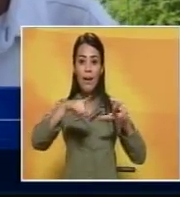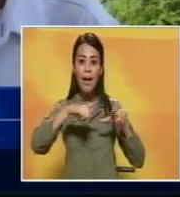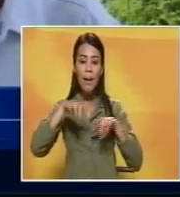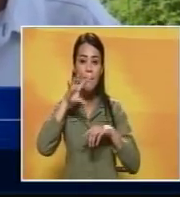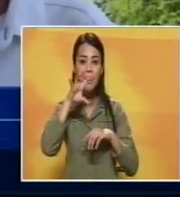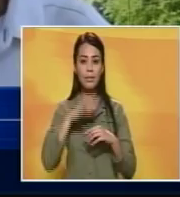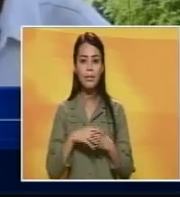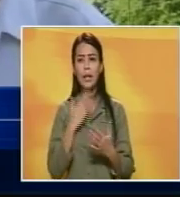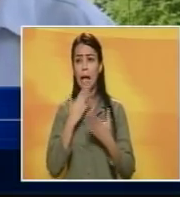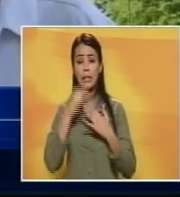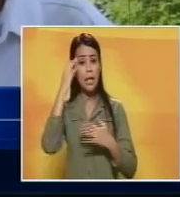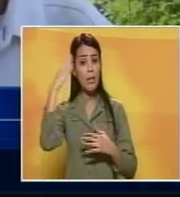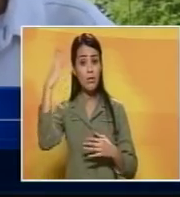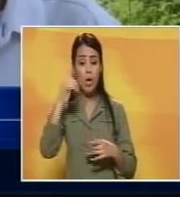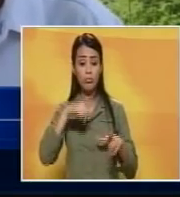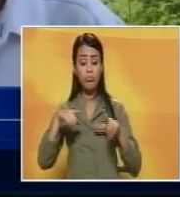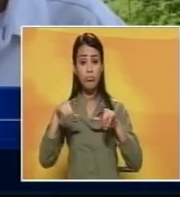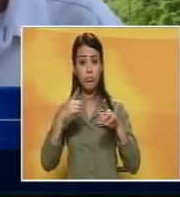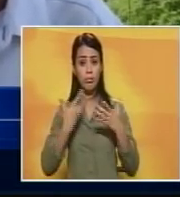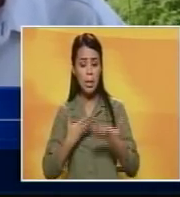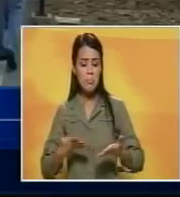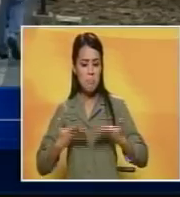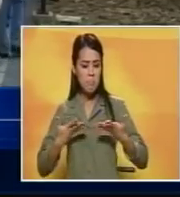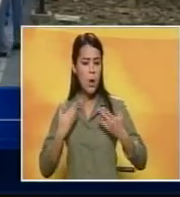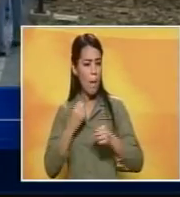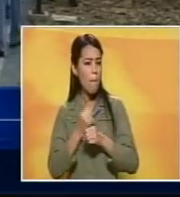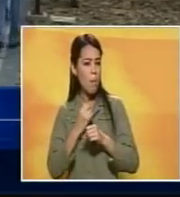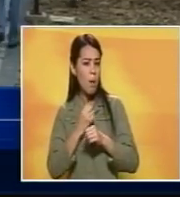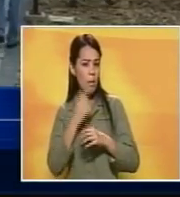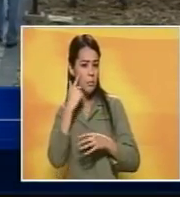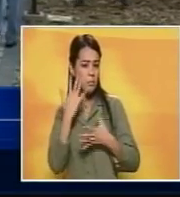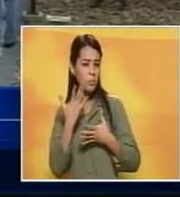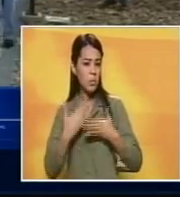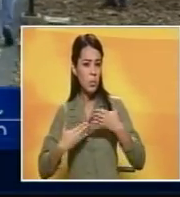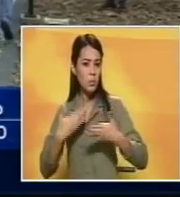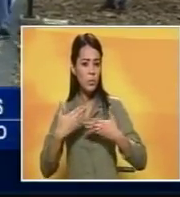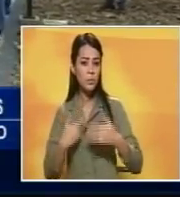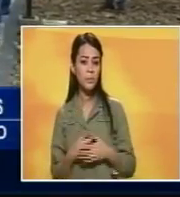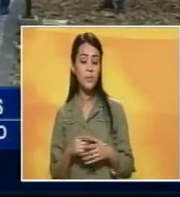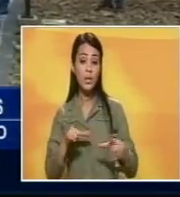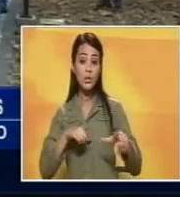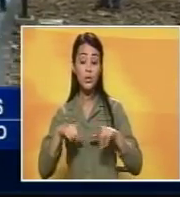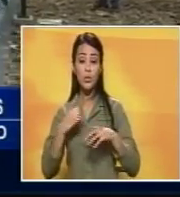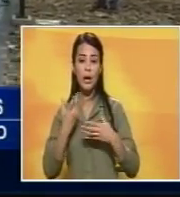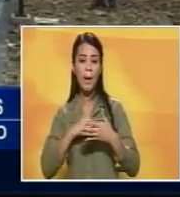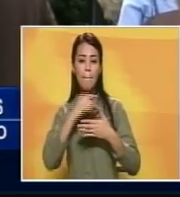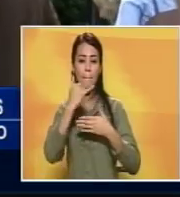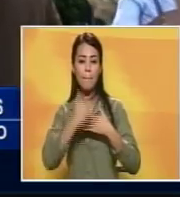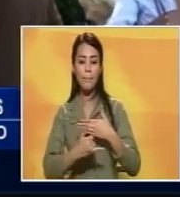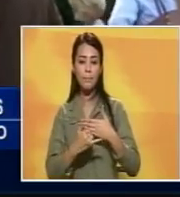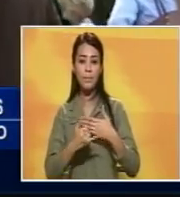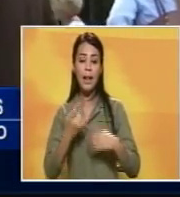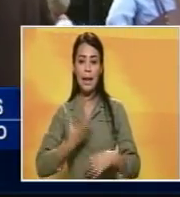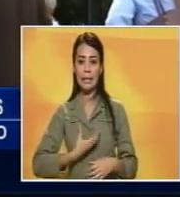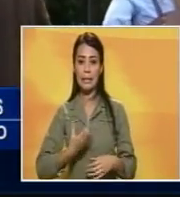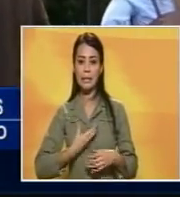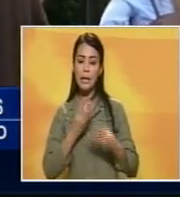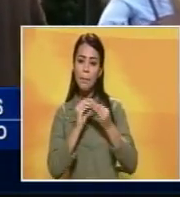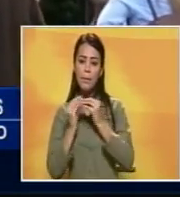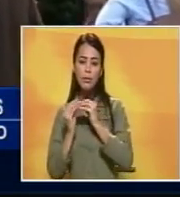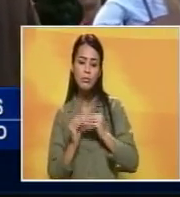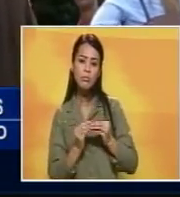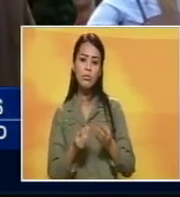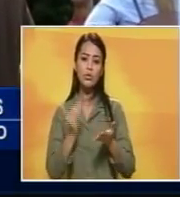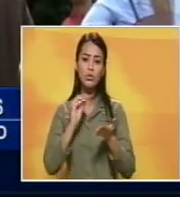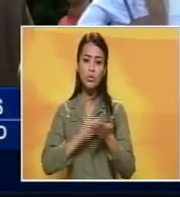gracias a Dios, estamos agarrando el ritmo. Este bulevar forma parte de un proyecto integral de la alcaldía para recuperar y